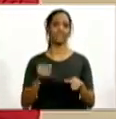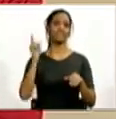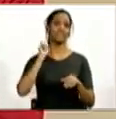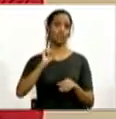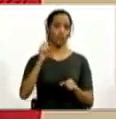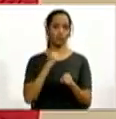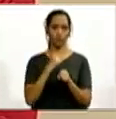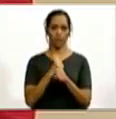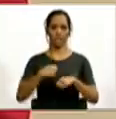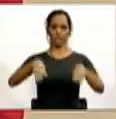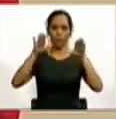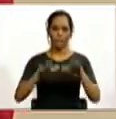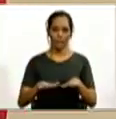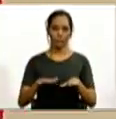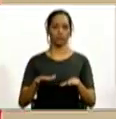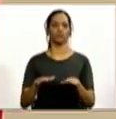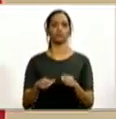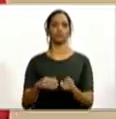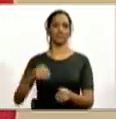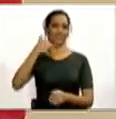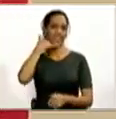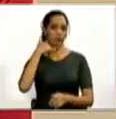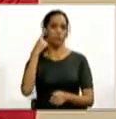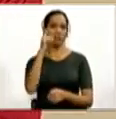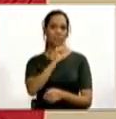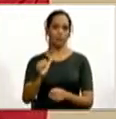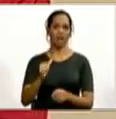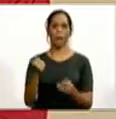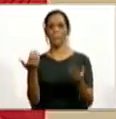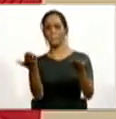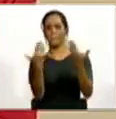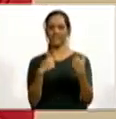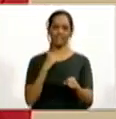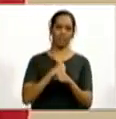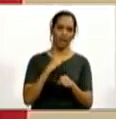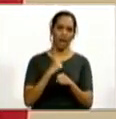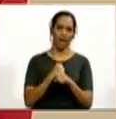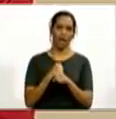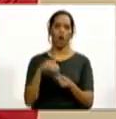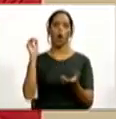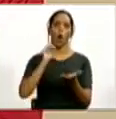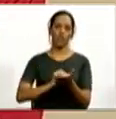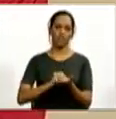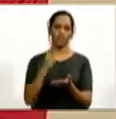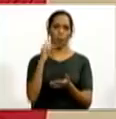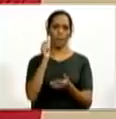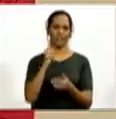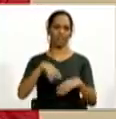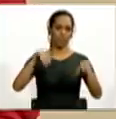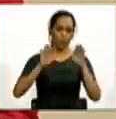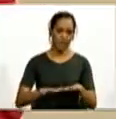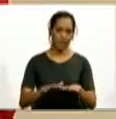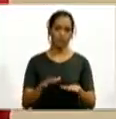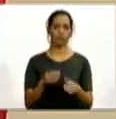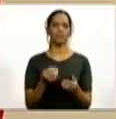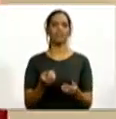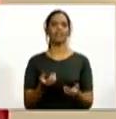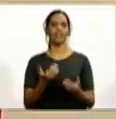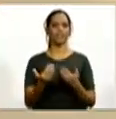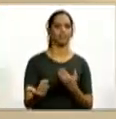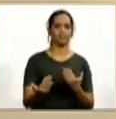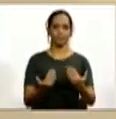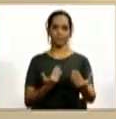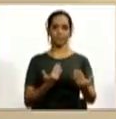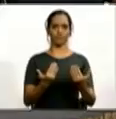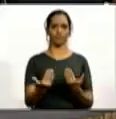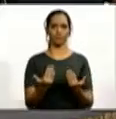trabajadores, paralizan la obra, te llaman después una semana, mira, vente a trabajar esta semana, después te dejan de llamar 2 meses, vente a trabajar 2 semanas más, y en ese están.